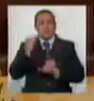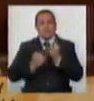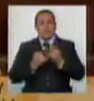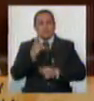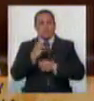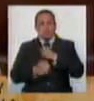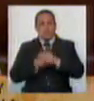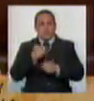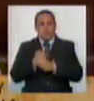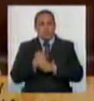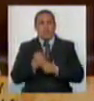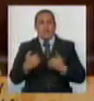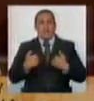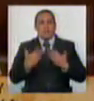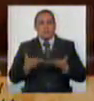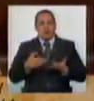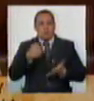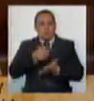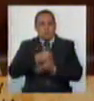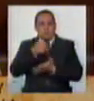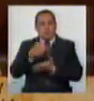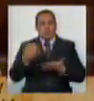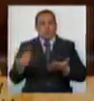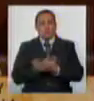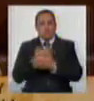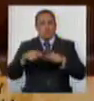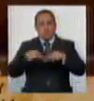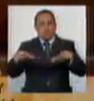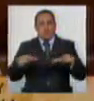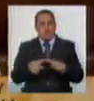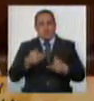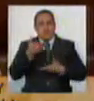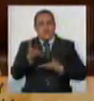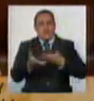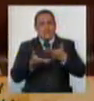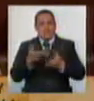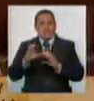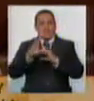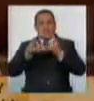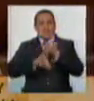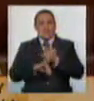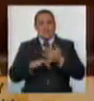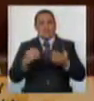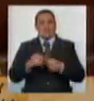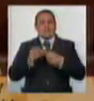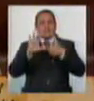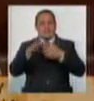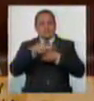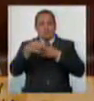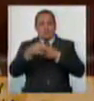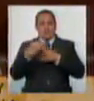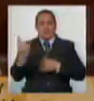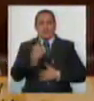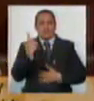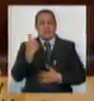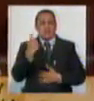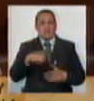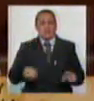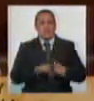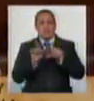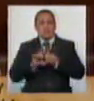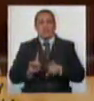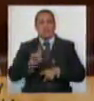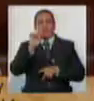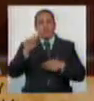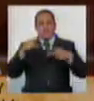año, habremos adjudicado las concesiones para la distribución de gas en 6 regiones altoandinas y una de la